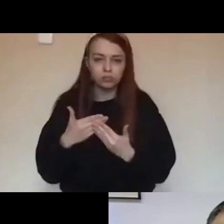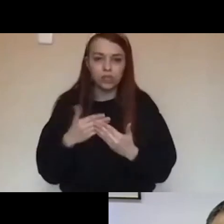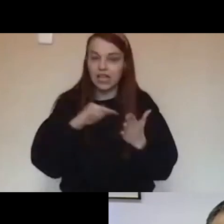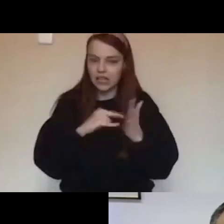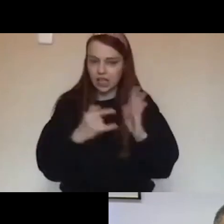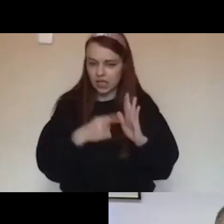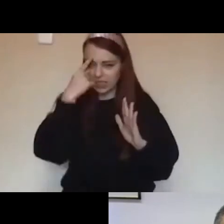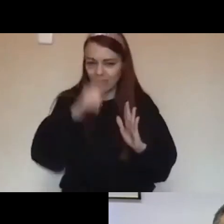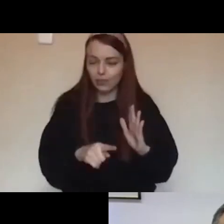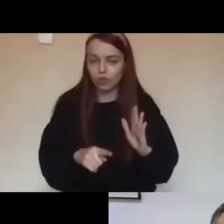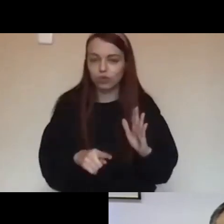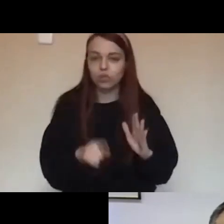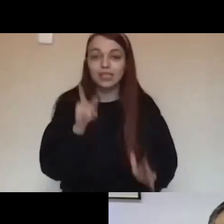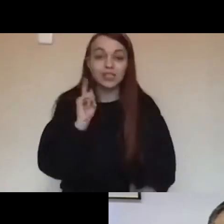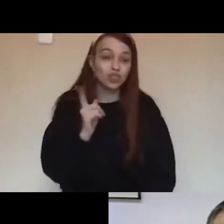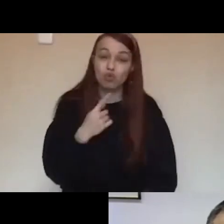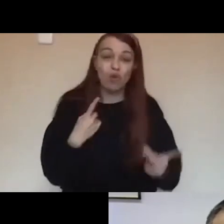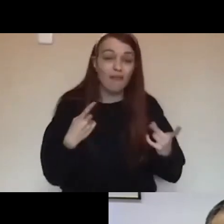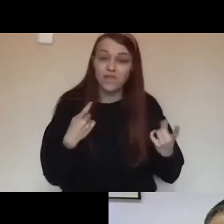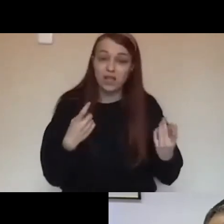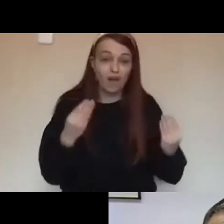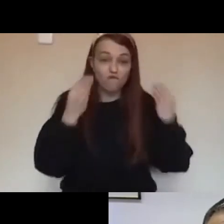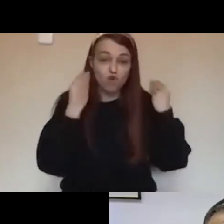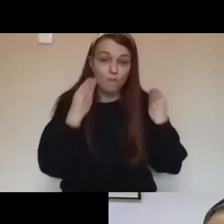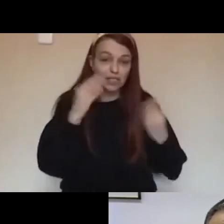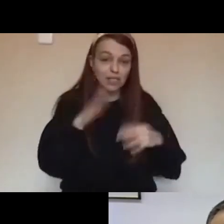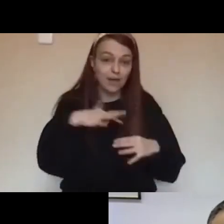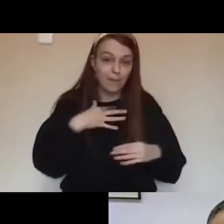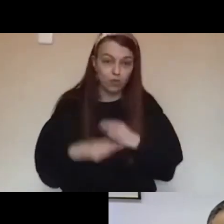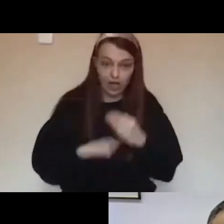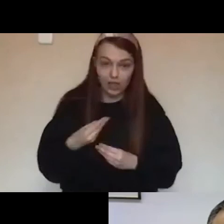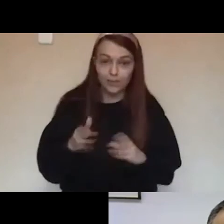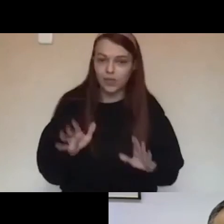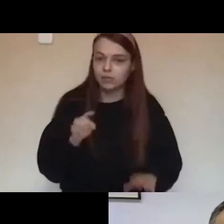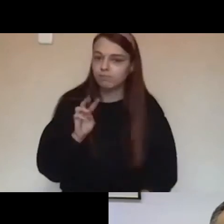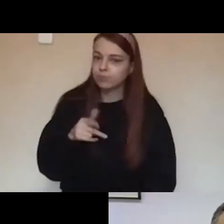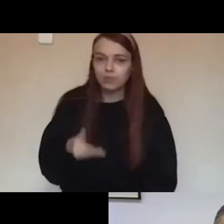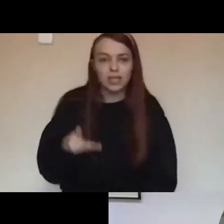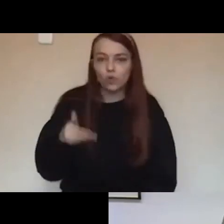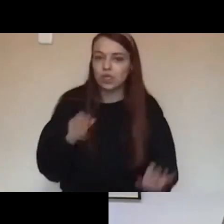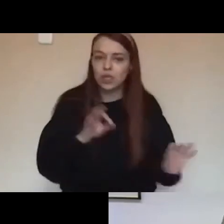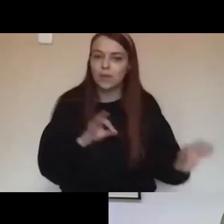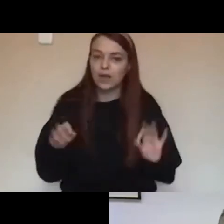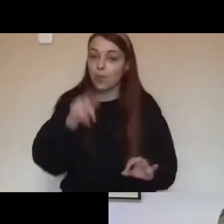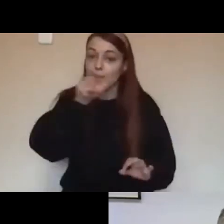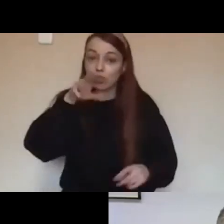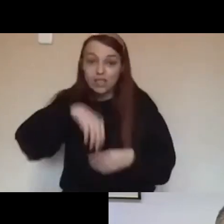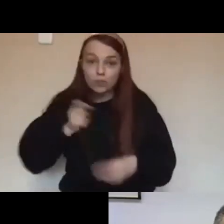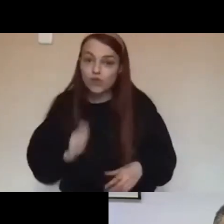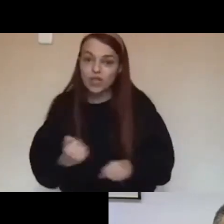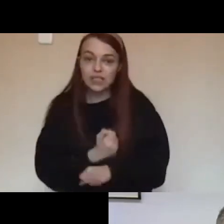técnicas, y que solamente hay que formarse un poquito en ellas. Aquí es muy importante la preparación del personal, que el personal